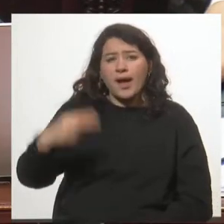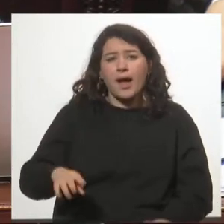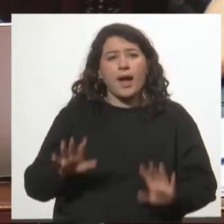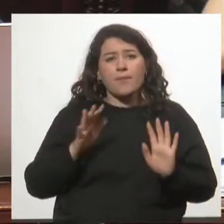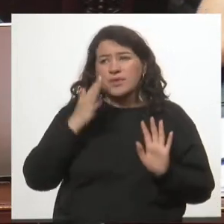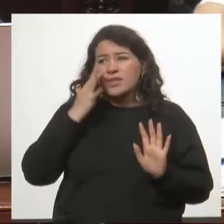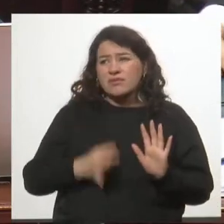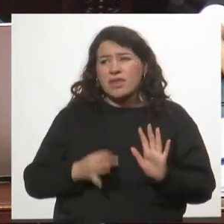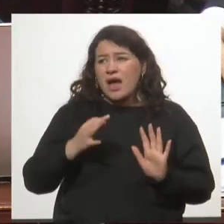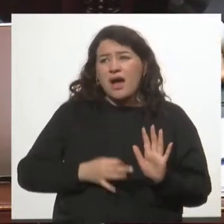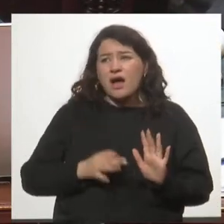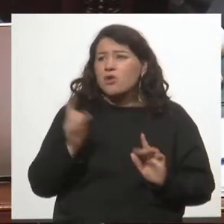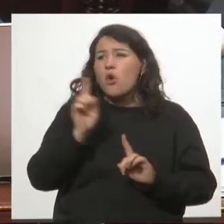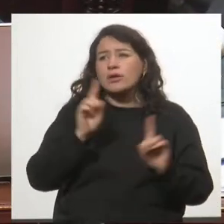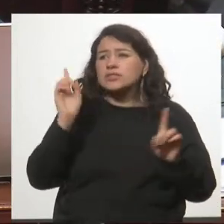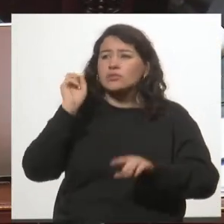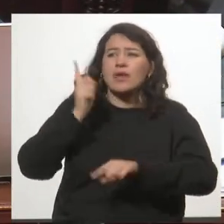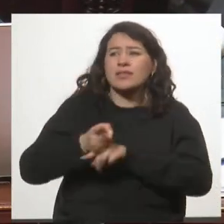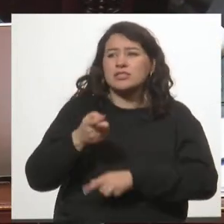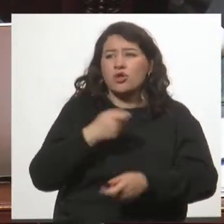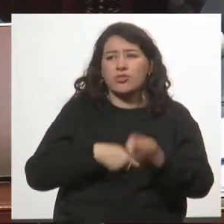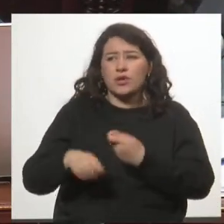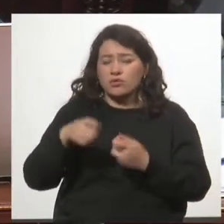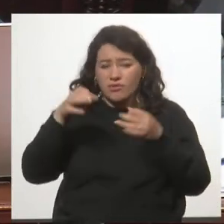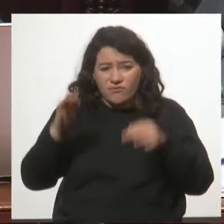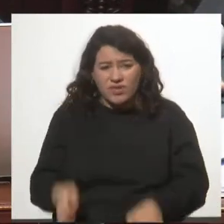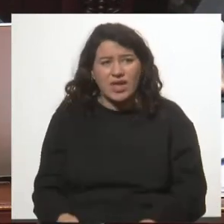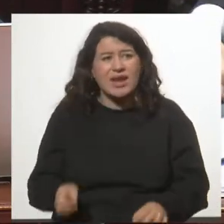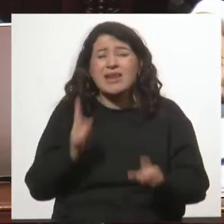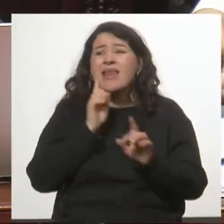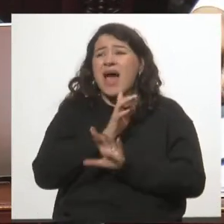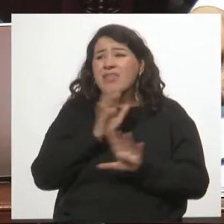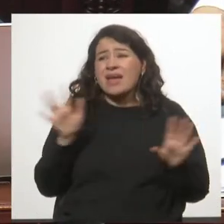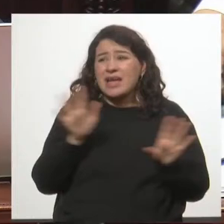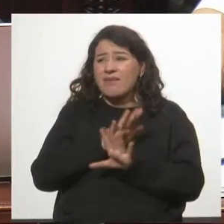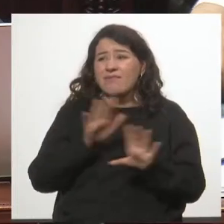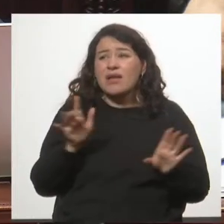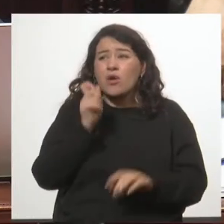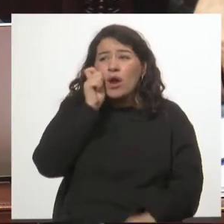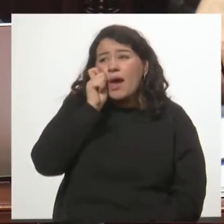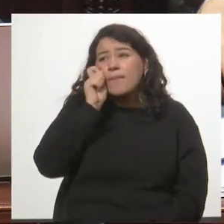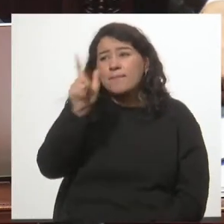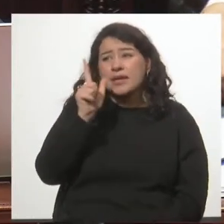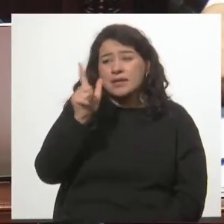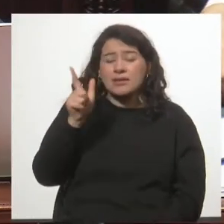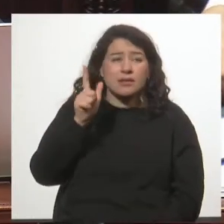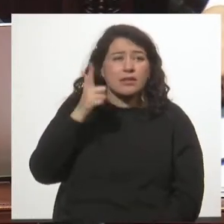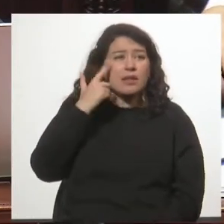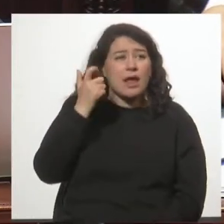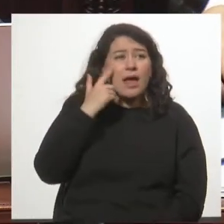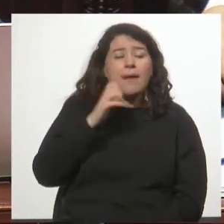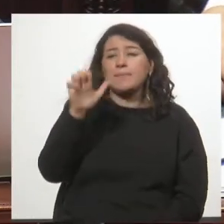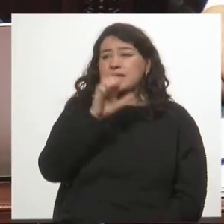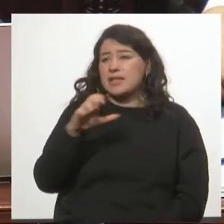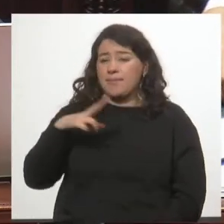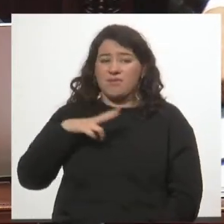no parece ser la decisión de negocios más prudentes ni tiene nada que ver con el propio expertise en el caso de las empresas privadas